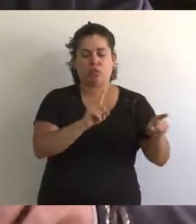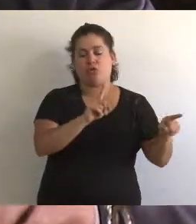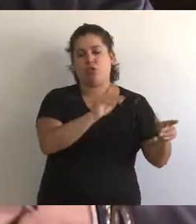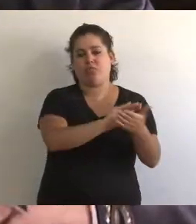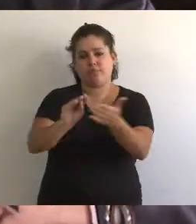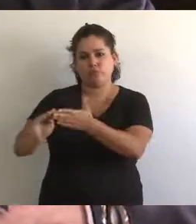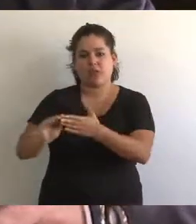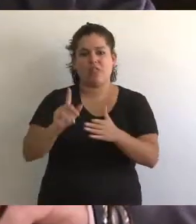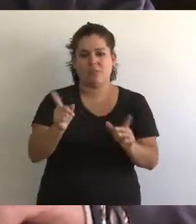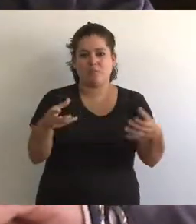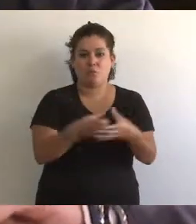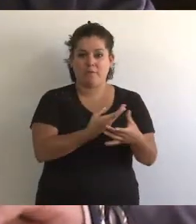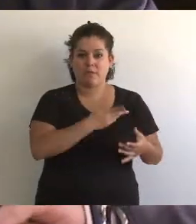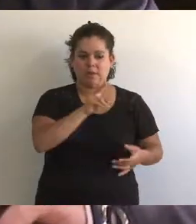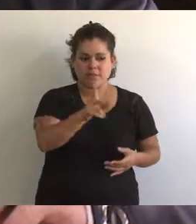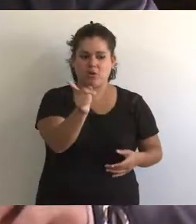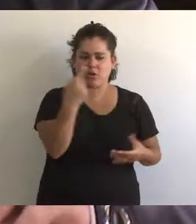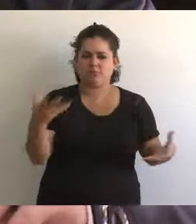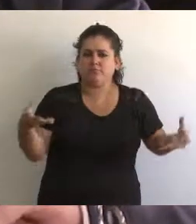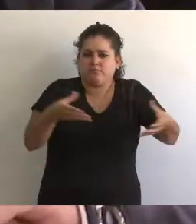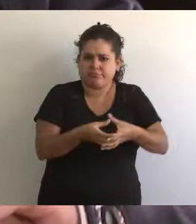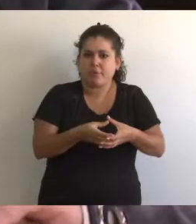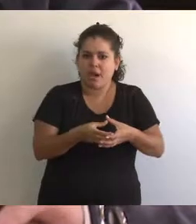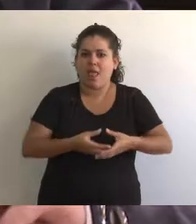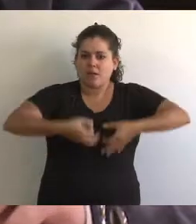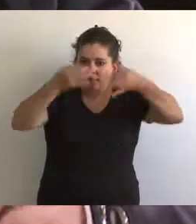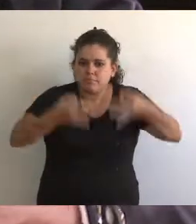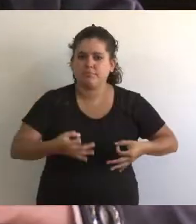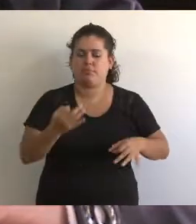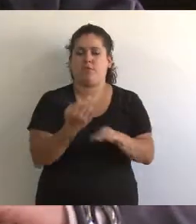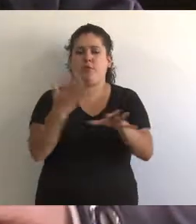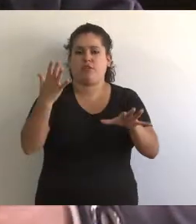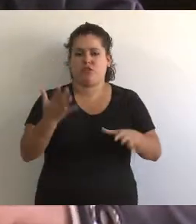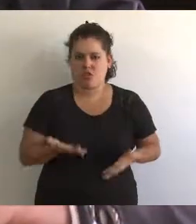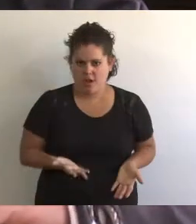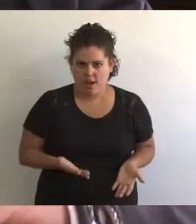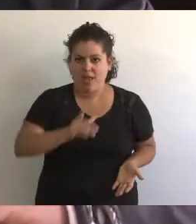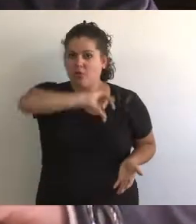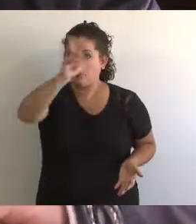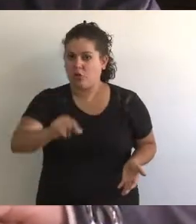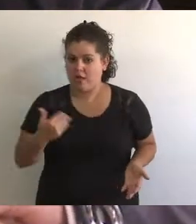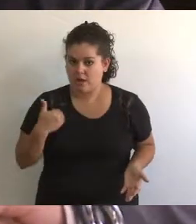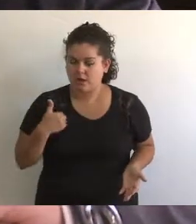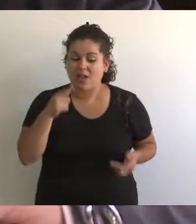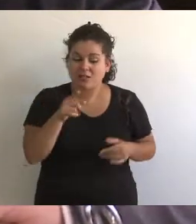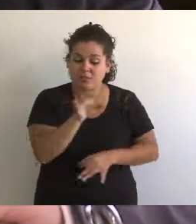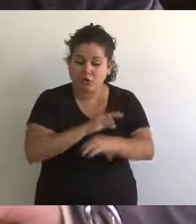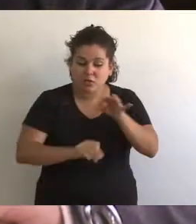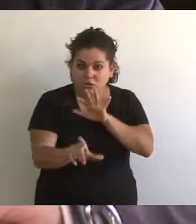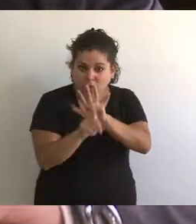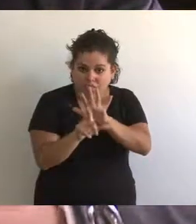diputados del Frente para la Victoria para regular el ejercicio profesional en el marco de toda la Argentina. Este proyecto de